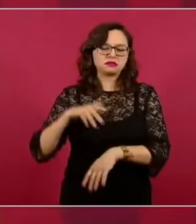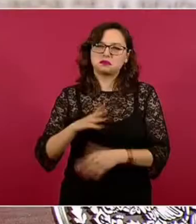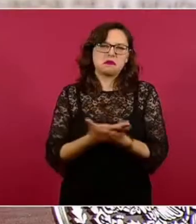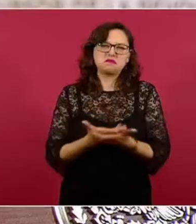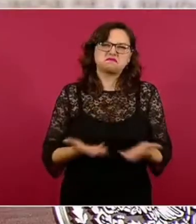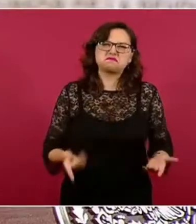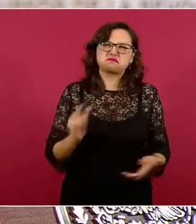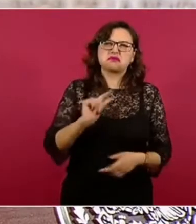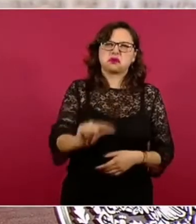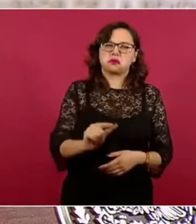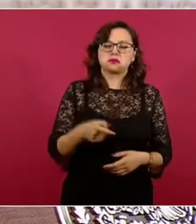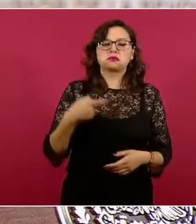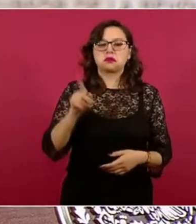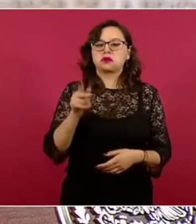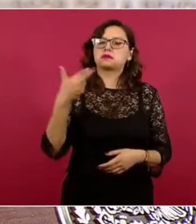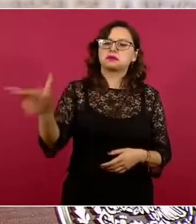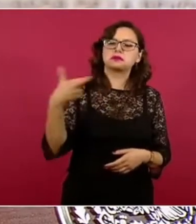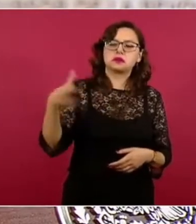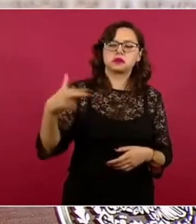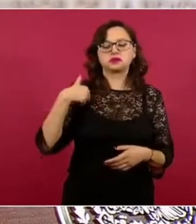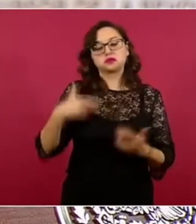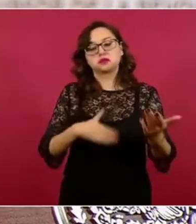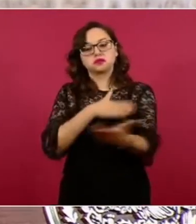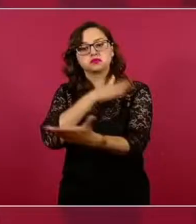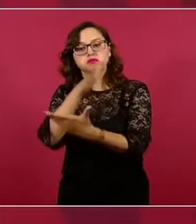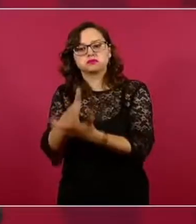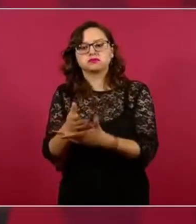y había una mesa por ahí,